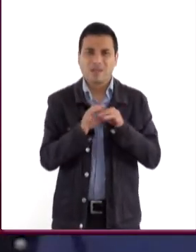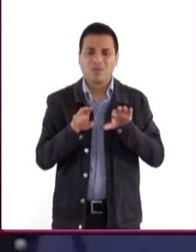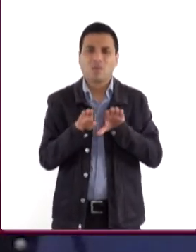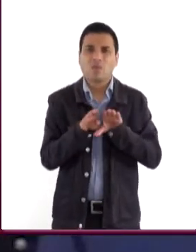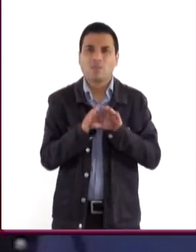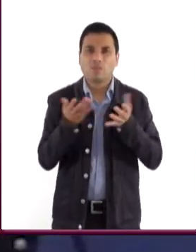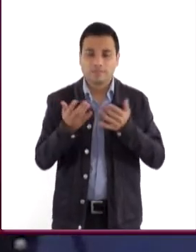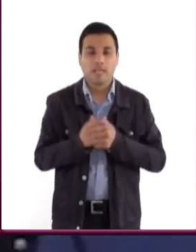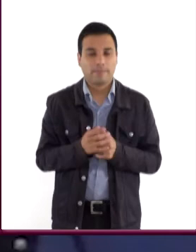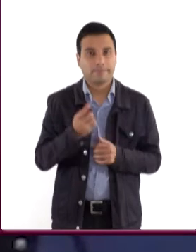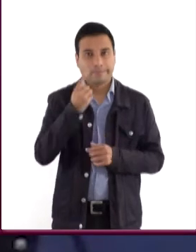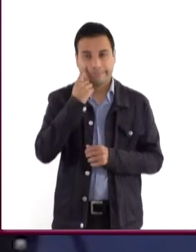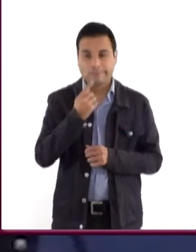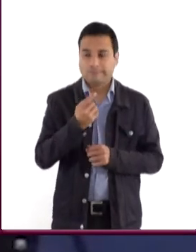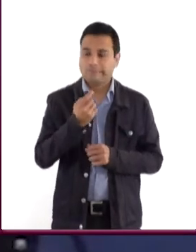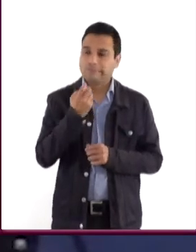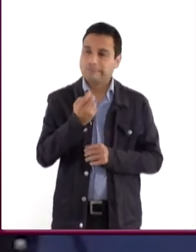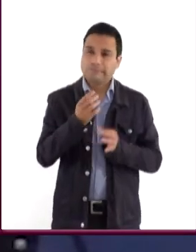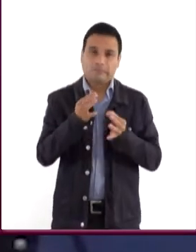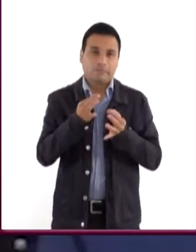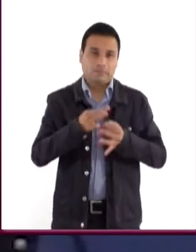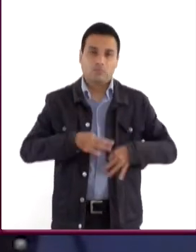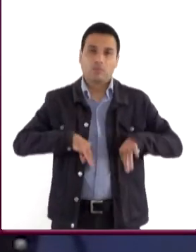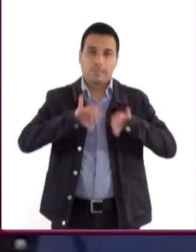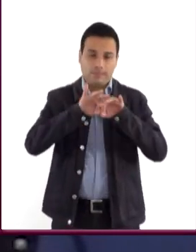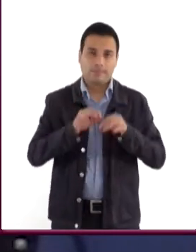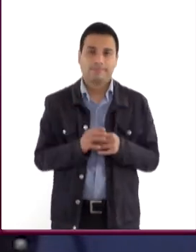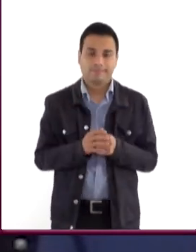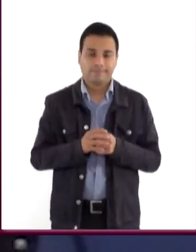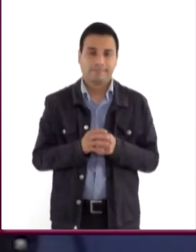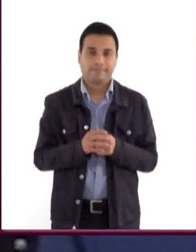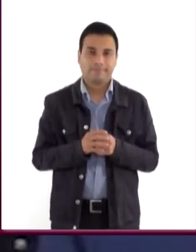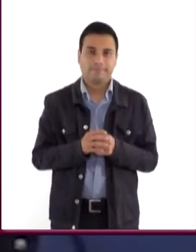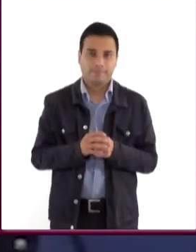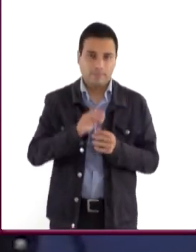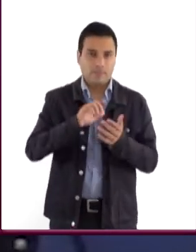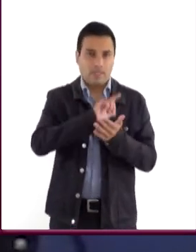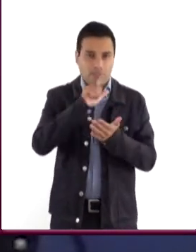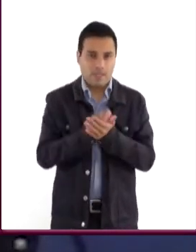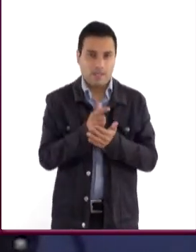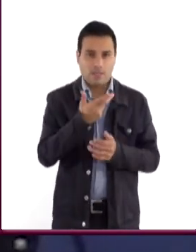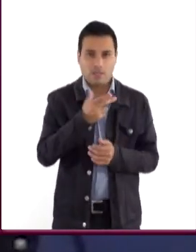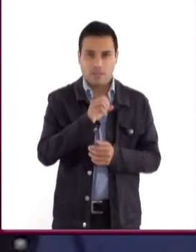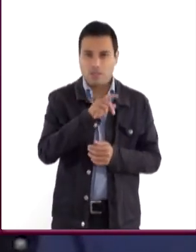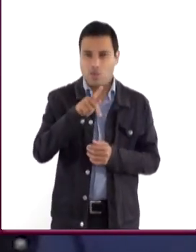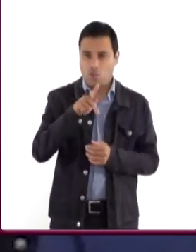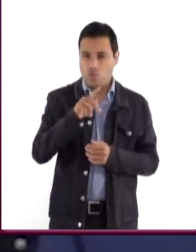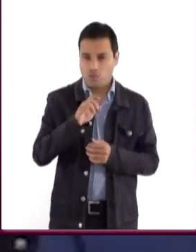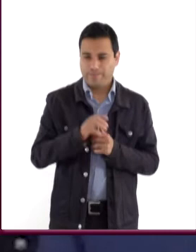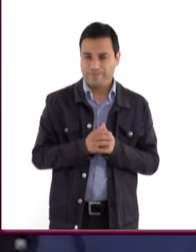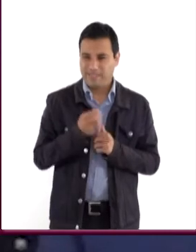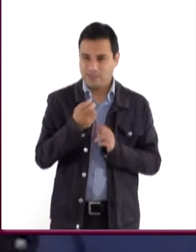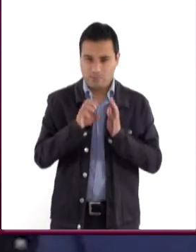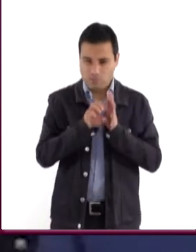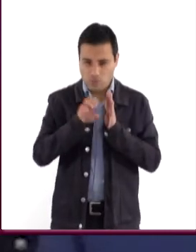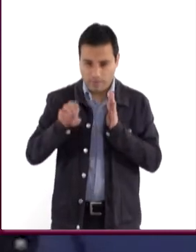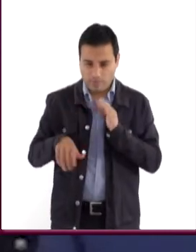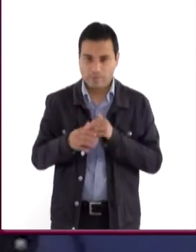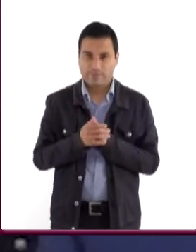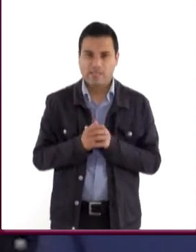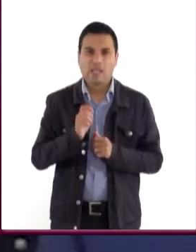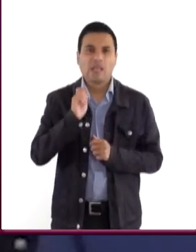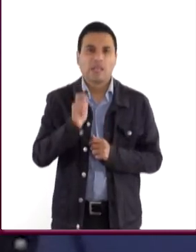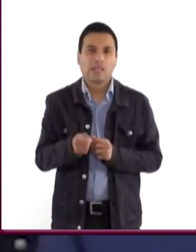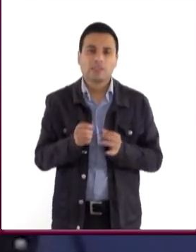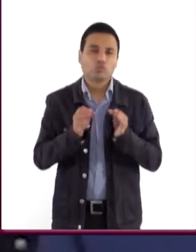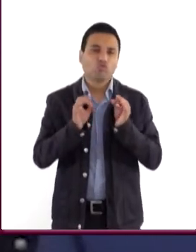algo fundamental en las ecuaciones. El caso de la ley de Hooke, por ejemplo, está pensada para un resorte